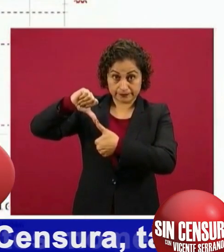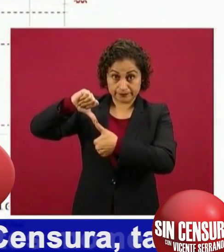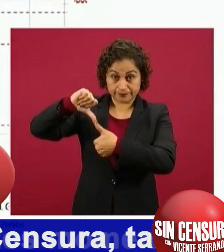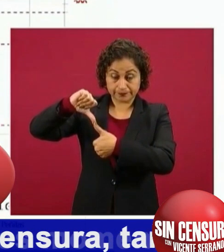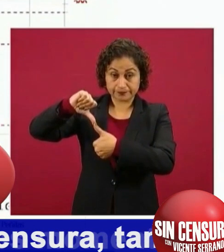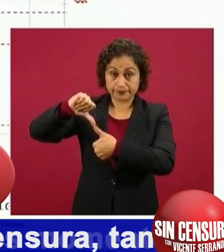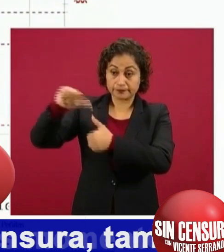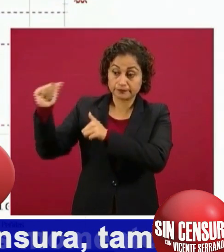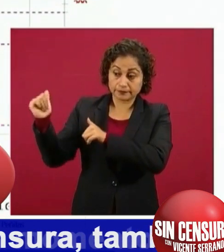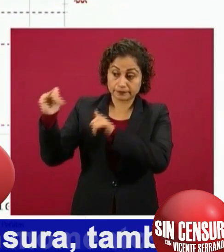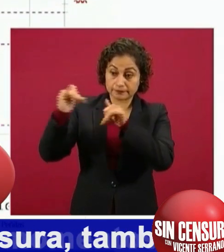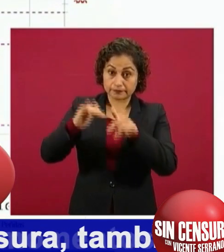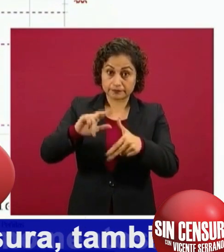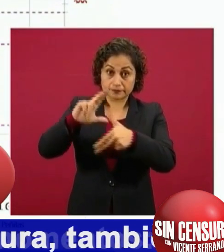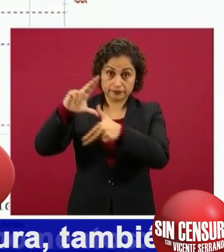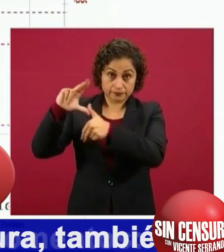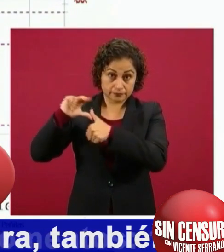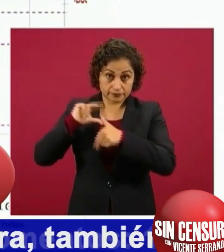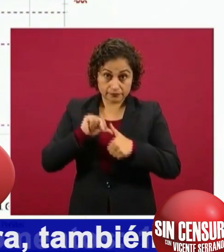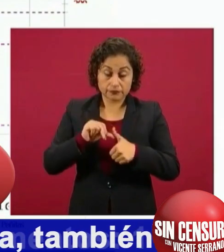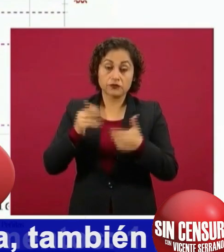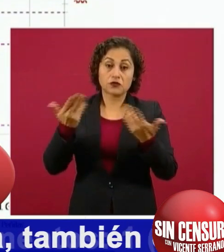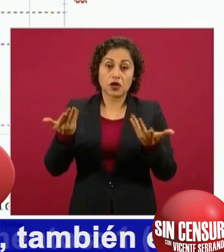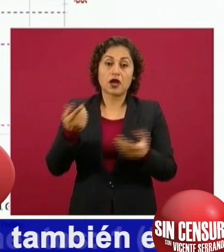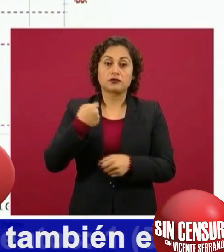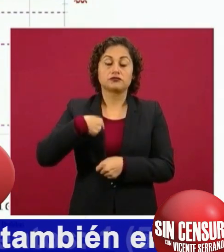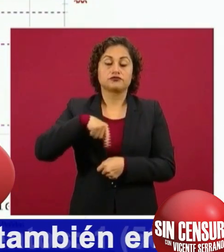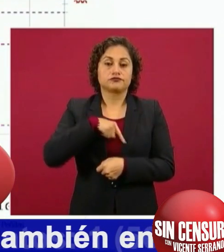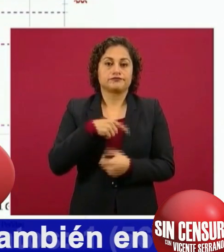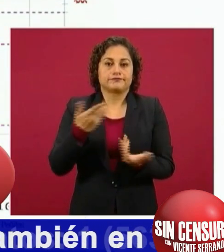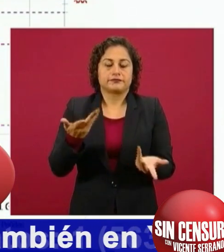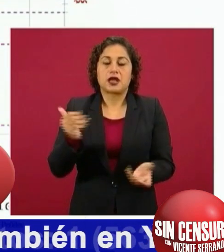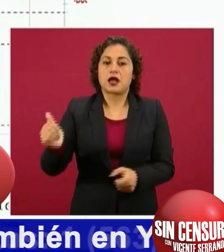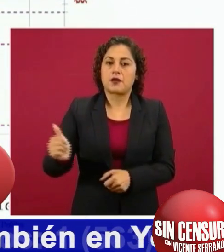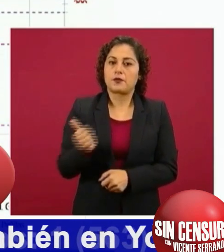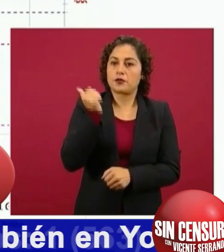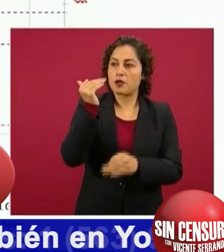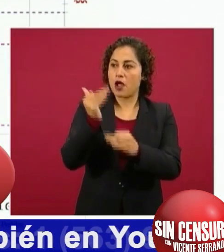que dicho sea de paso, mandamos un abrazo a todos los